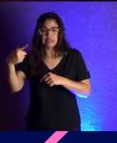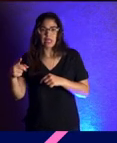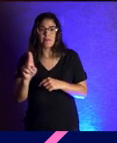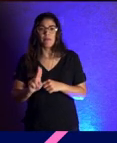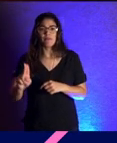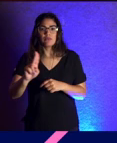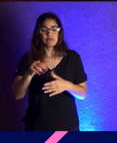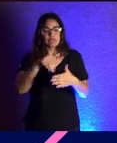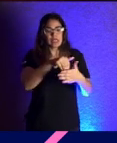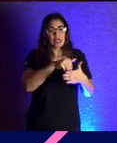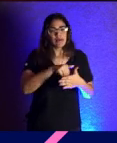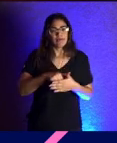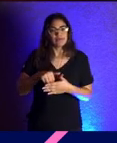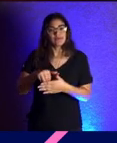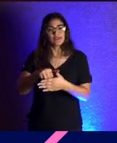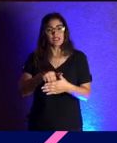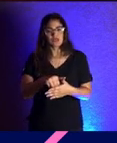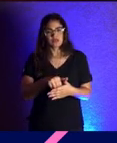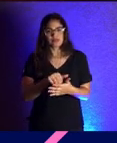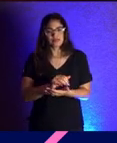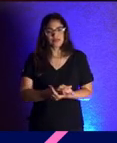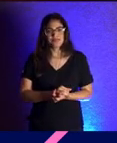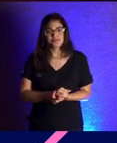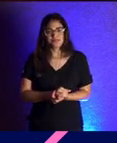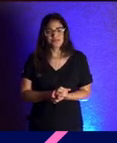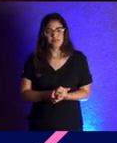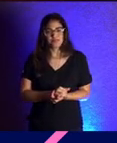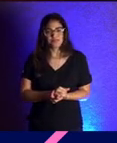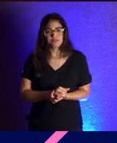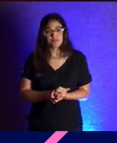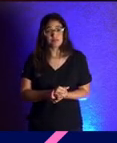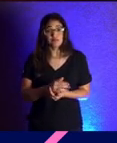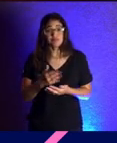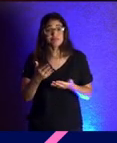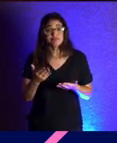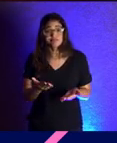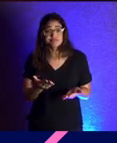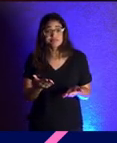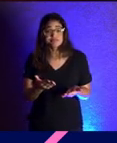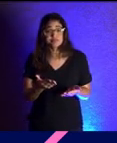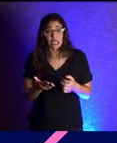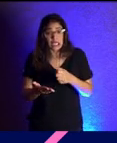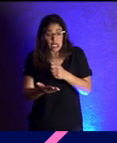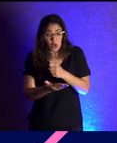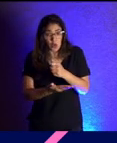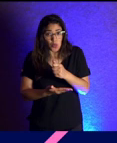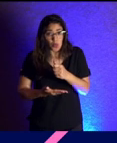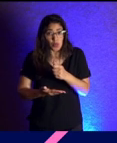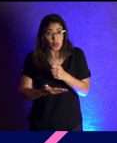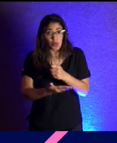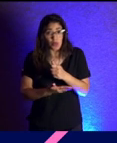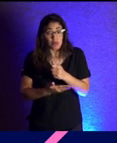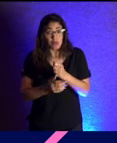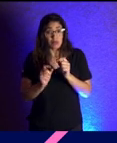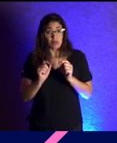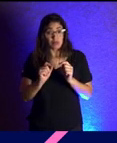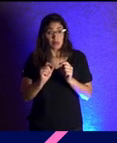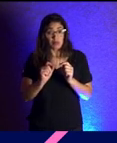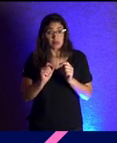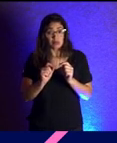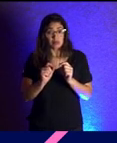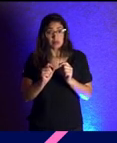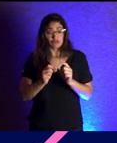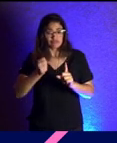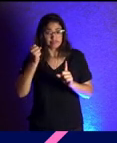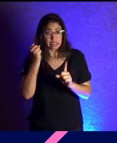bastante que esto de hoy no está contra nuestras campañas. En parte, las redes sociales ayudan